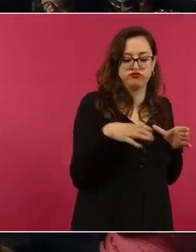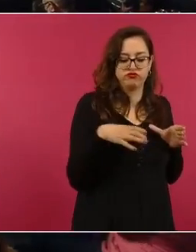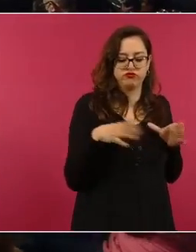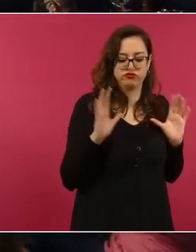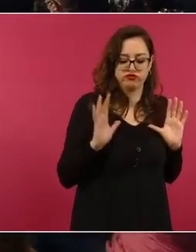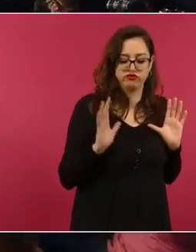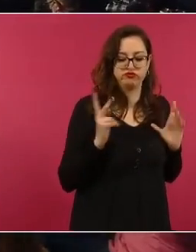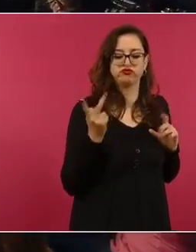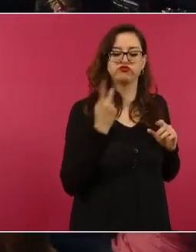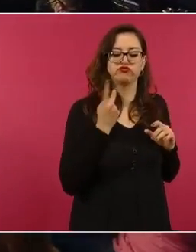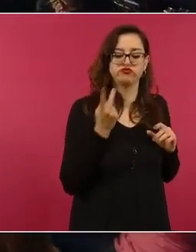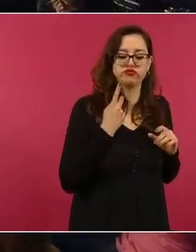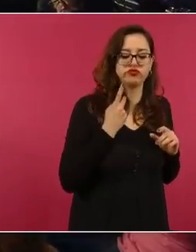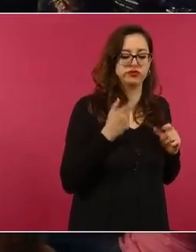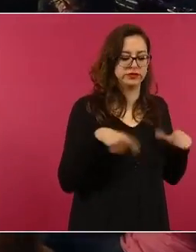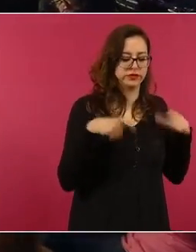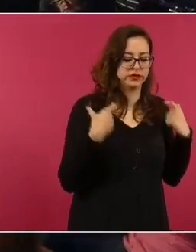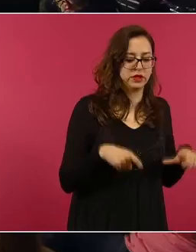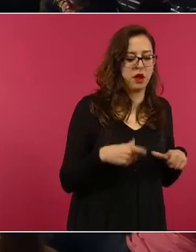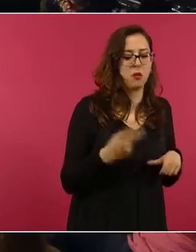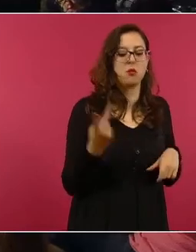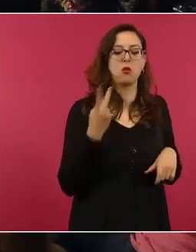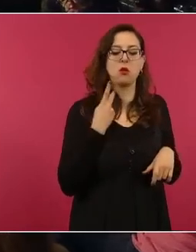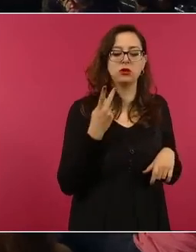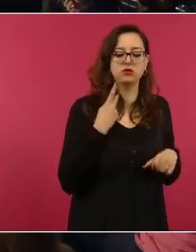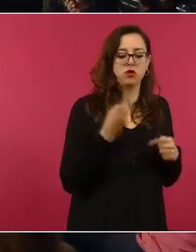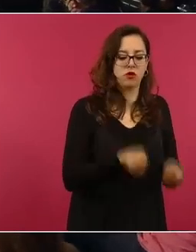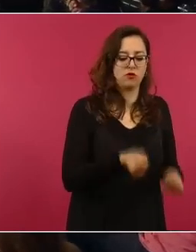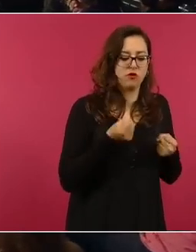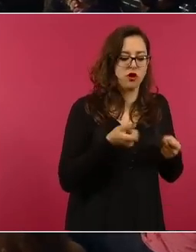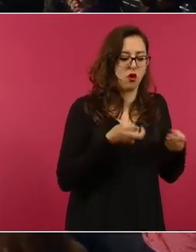poder económico y del poder político.